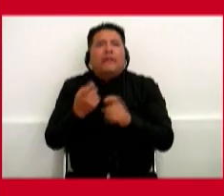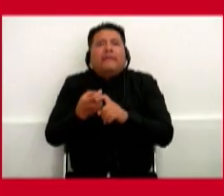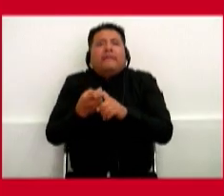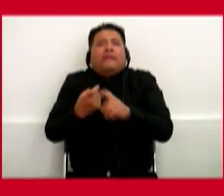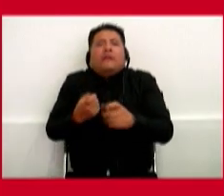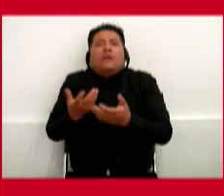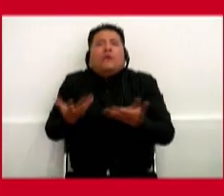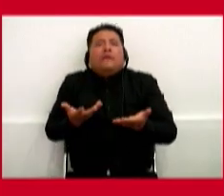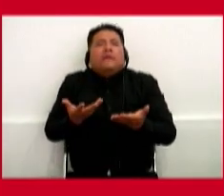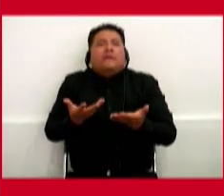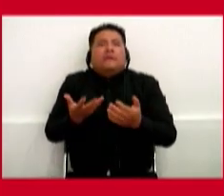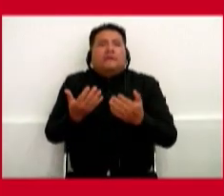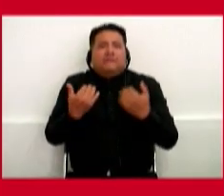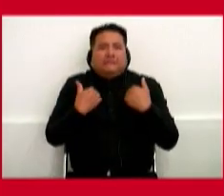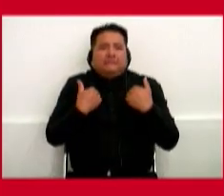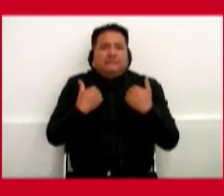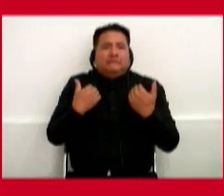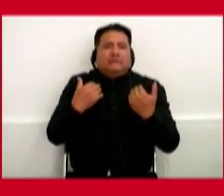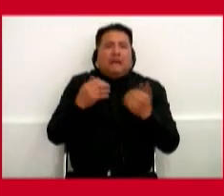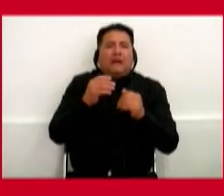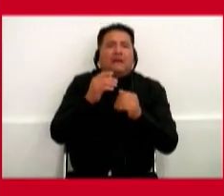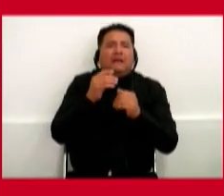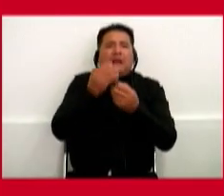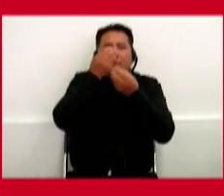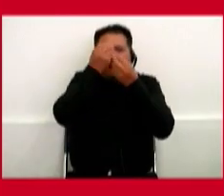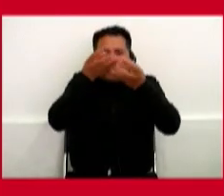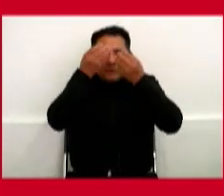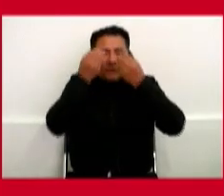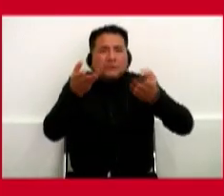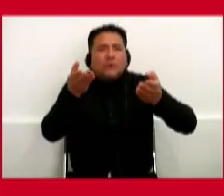utilizando, si el modelo que estamos usando es